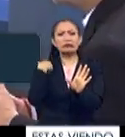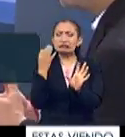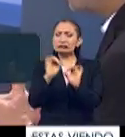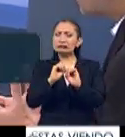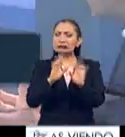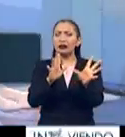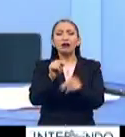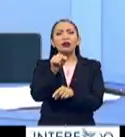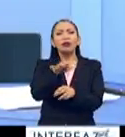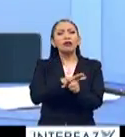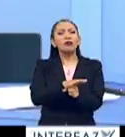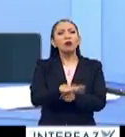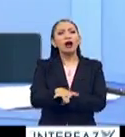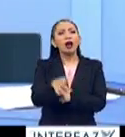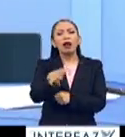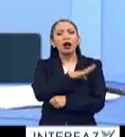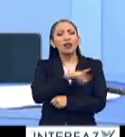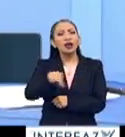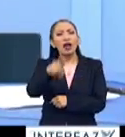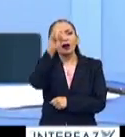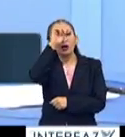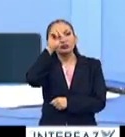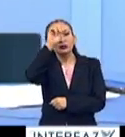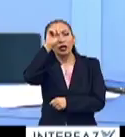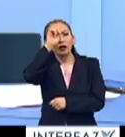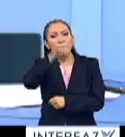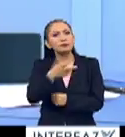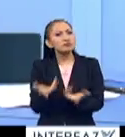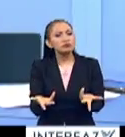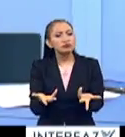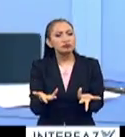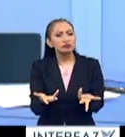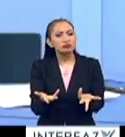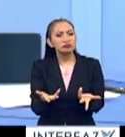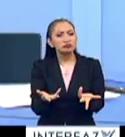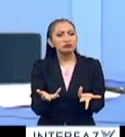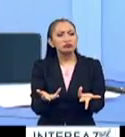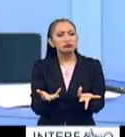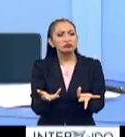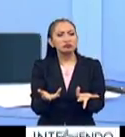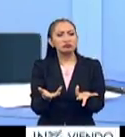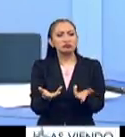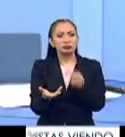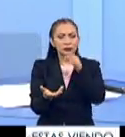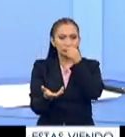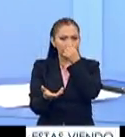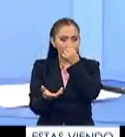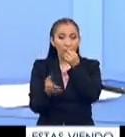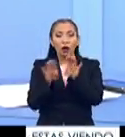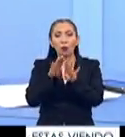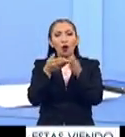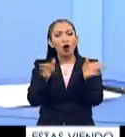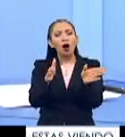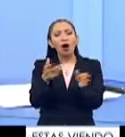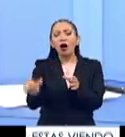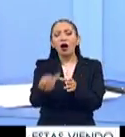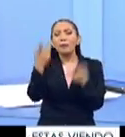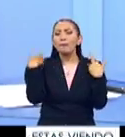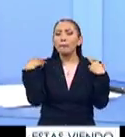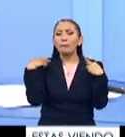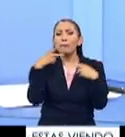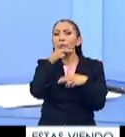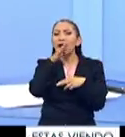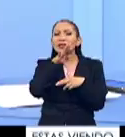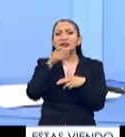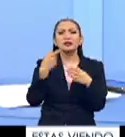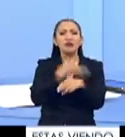respecto. ¿Cuáles son, en general, las recomendaciones, si se puede abrir esta pregunta, hacia los padres de